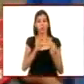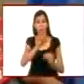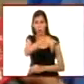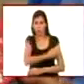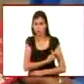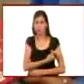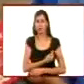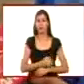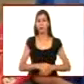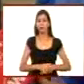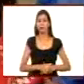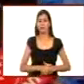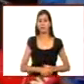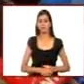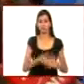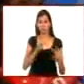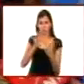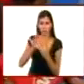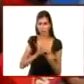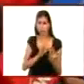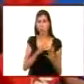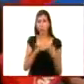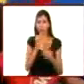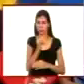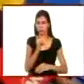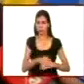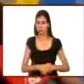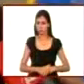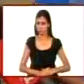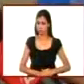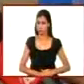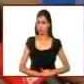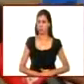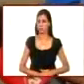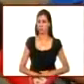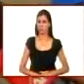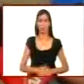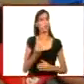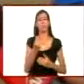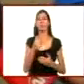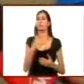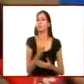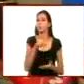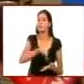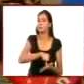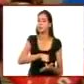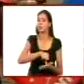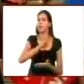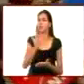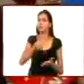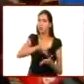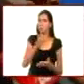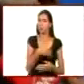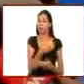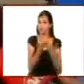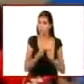estar en contacto con todas esas informaciones. No nada más el centro de estudiantes ni nada, sino todos los estudiantes que